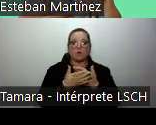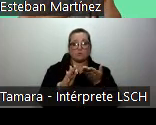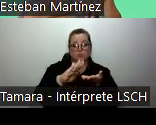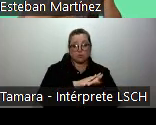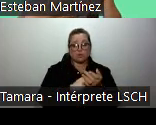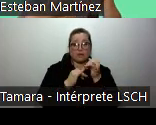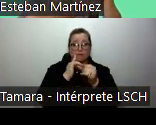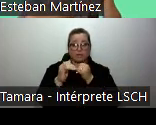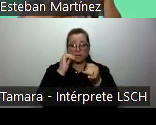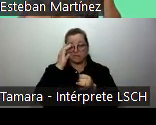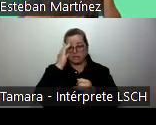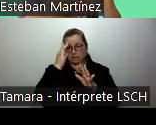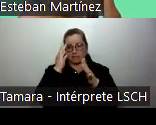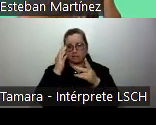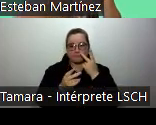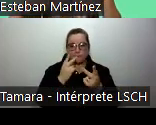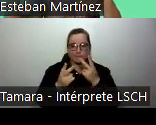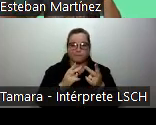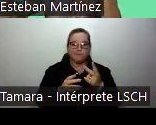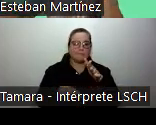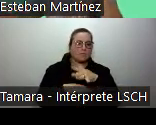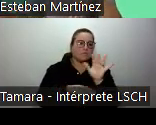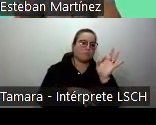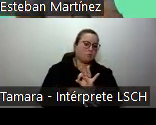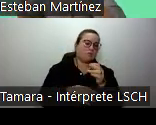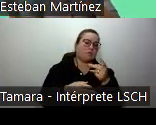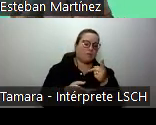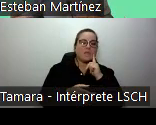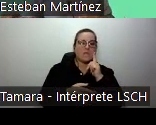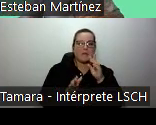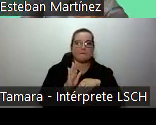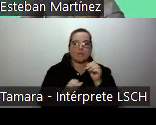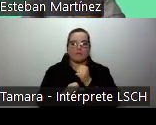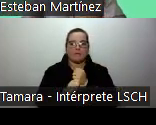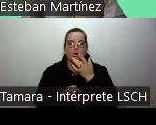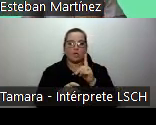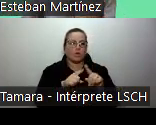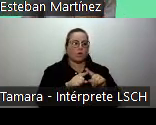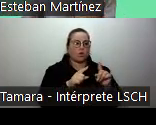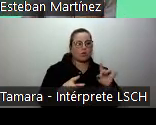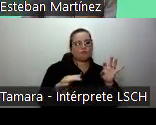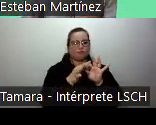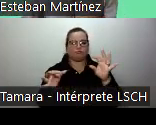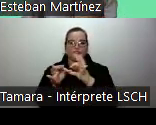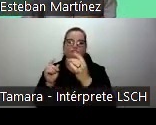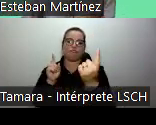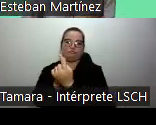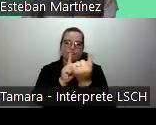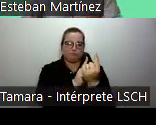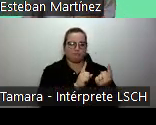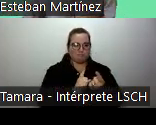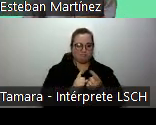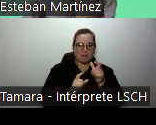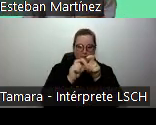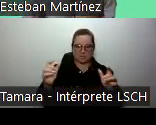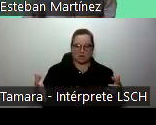probablemente estés viendo un cuarto menos de lo que realmente está disponible porque el resto se llena a través de networking de contactos mucha gente sobre todo